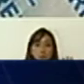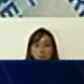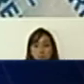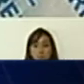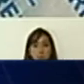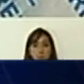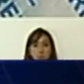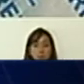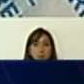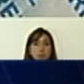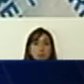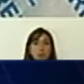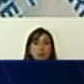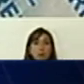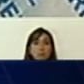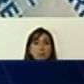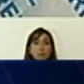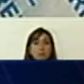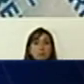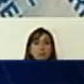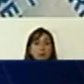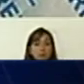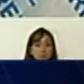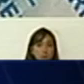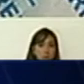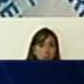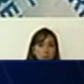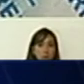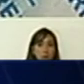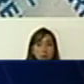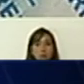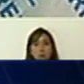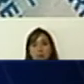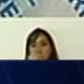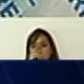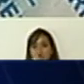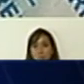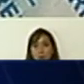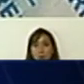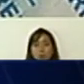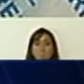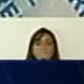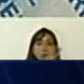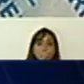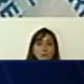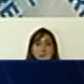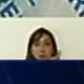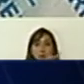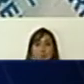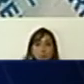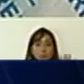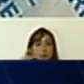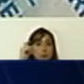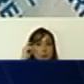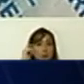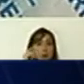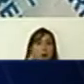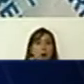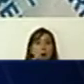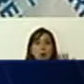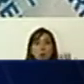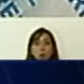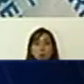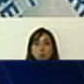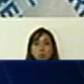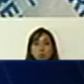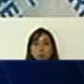Constitucional del Máximo Tribunal de la República de fecha 8 de febrero del 2019 que incurrieron en una